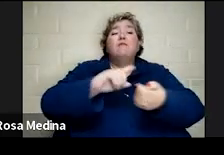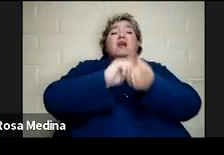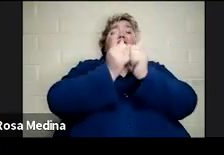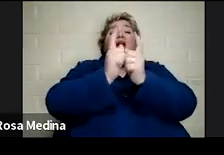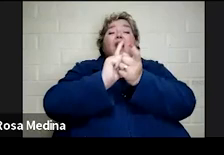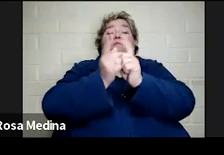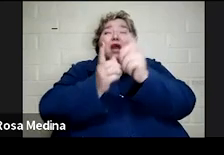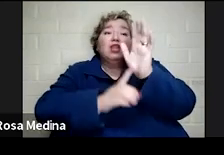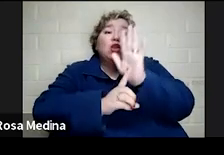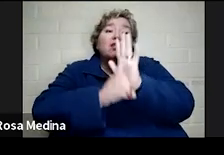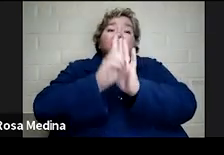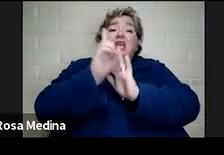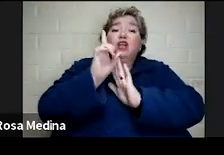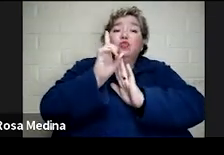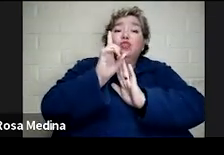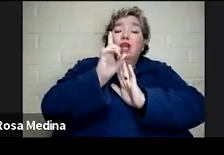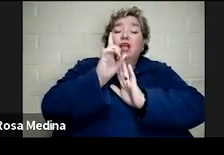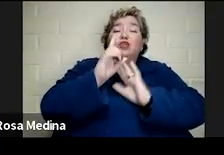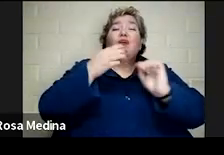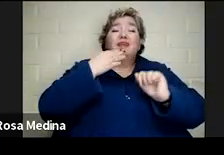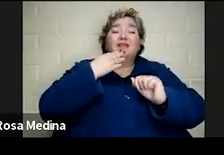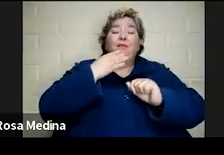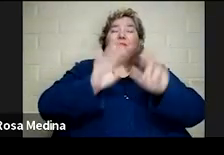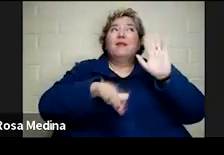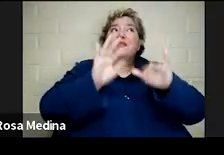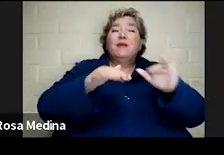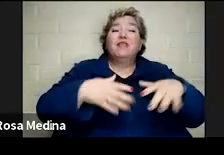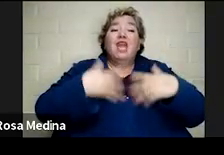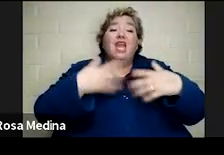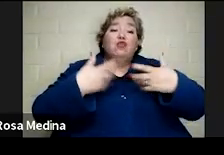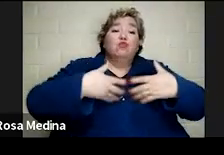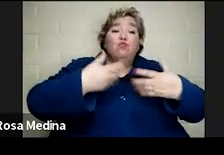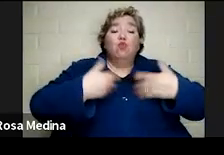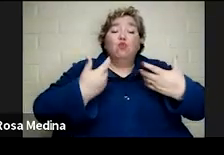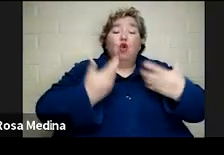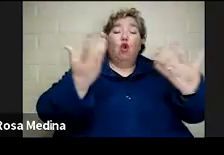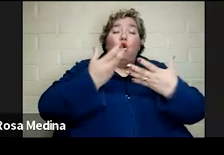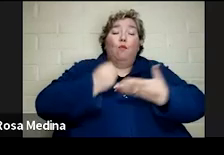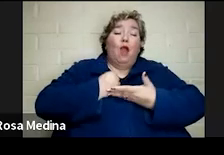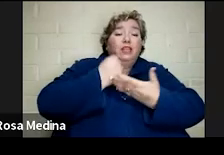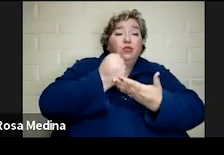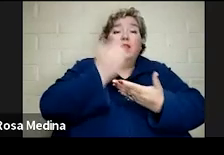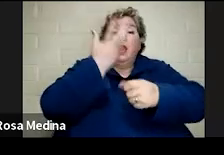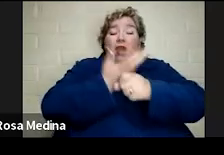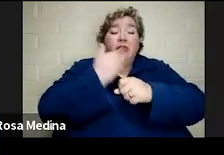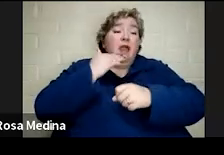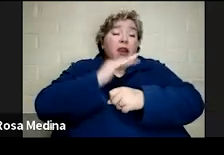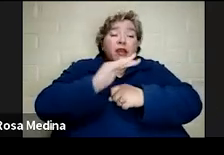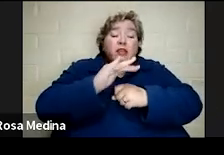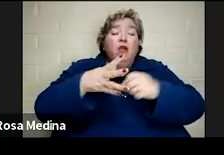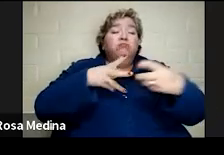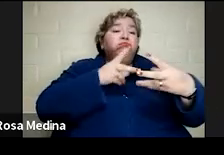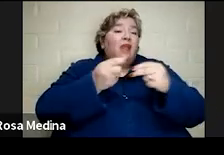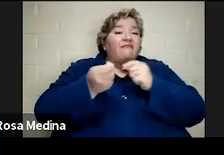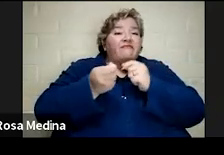y va a depender mucho del estímulo que tenga el niño, de las intervenciones que tenga y todo, y de las habilidades y cómo